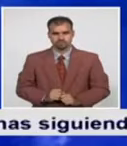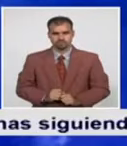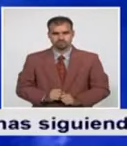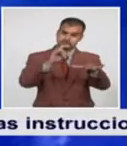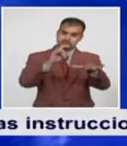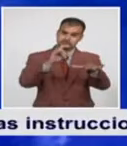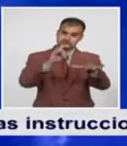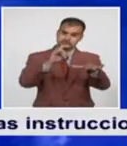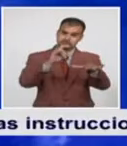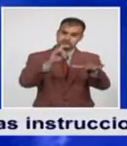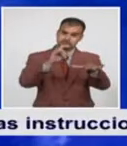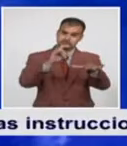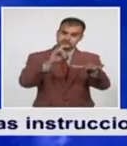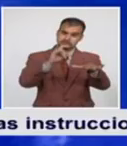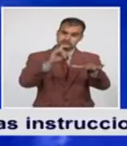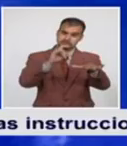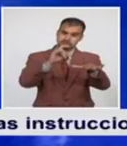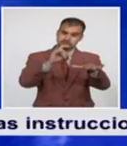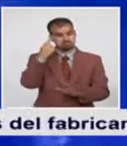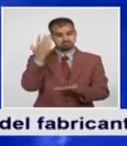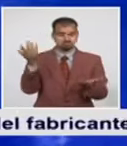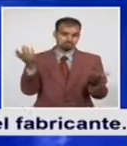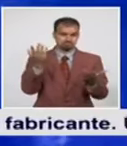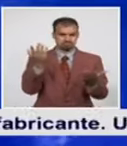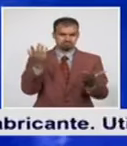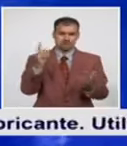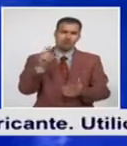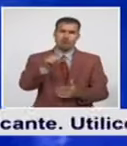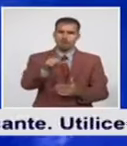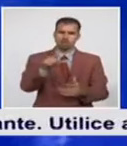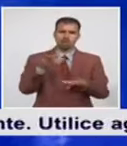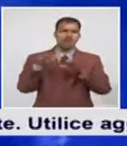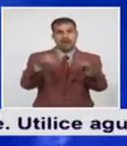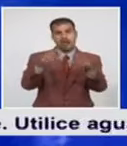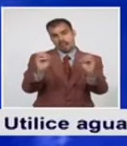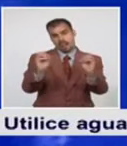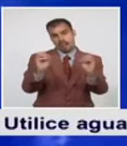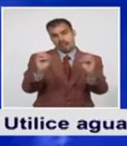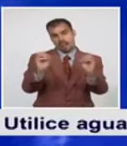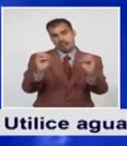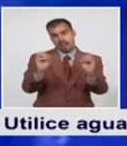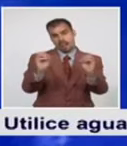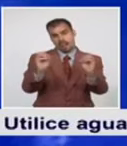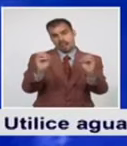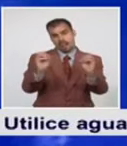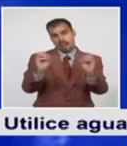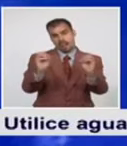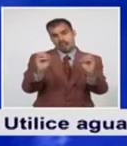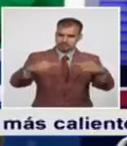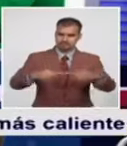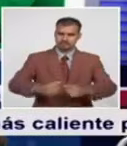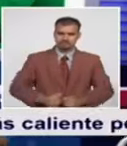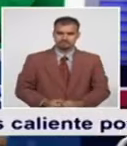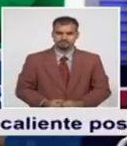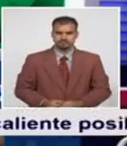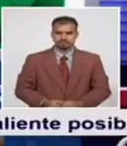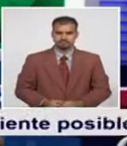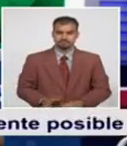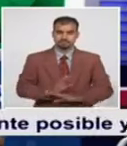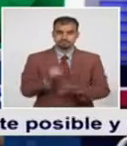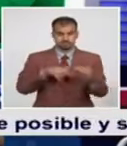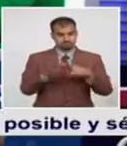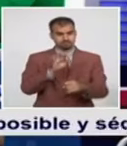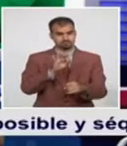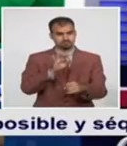ser el último que vamos a tener, creo o no, tengo la certeza. Bien, comenzamos con